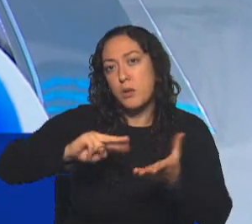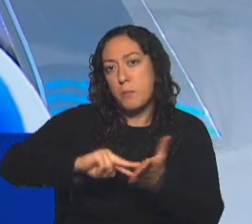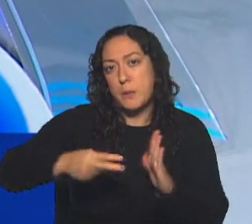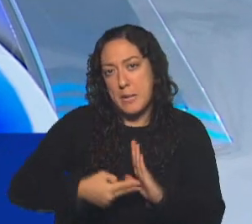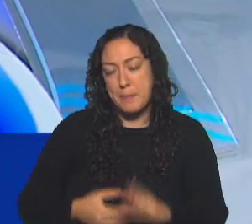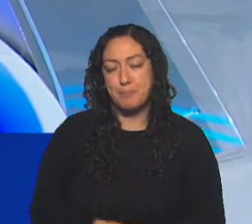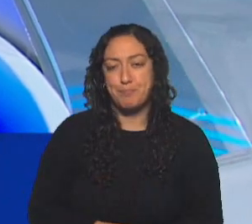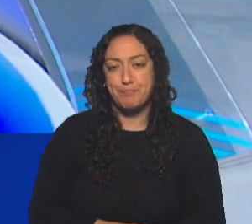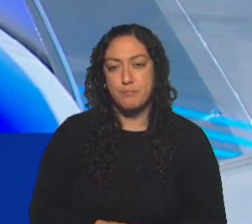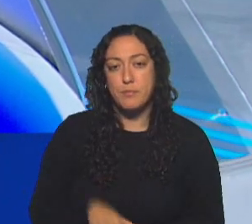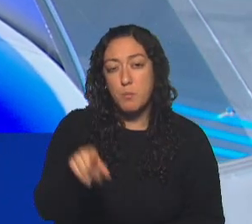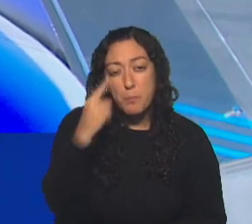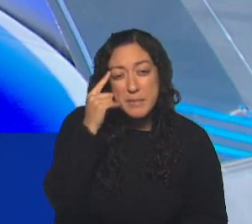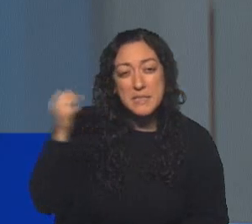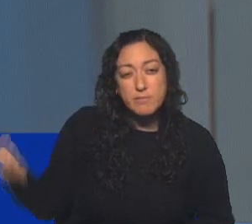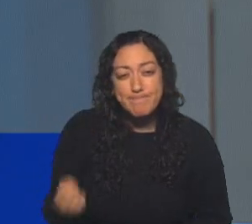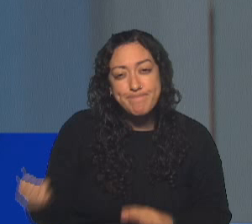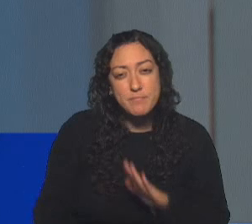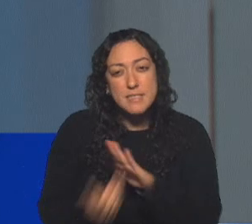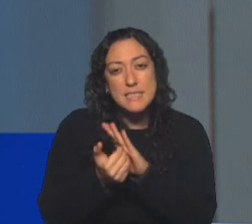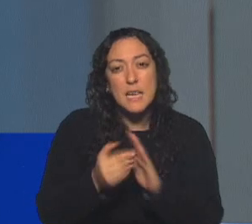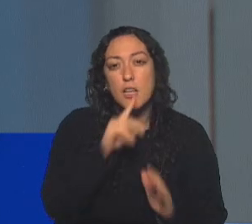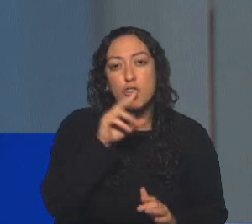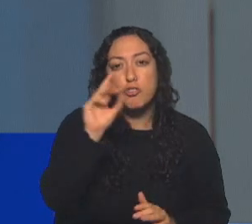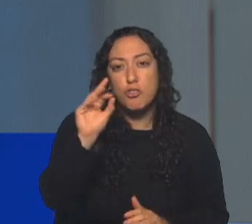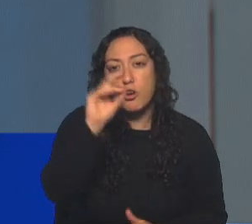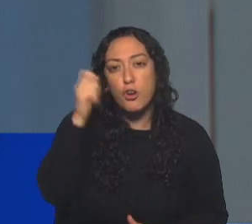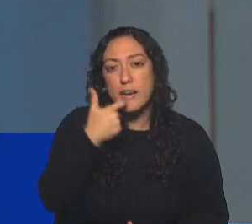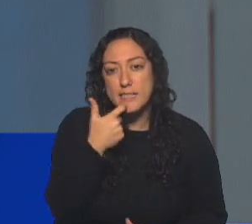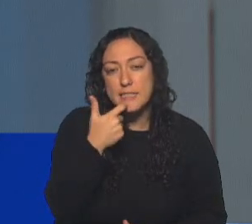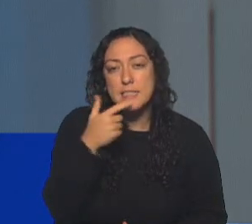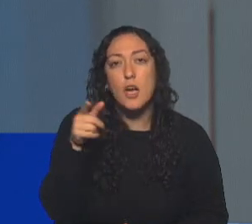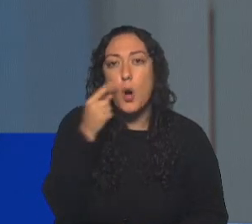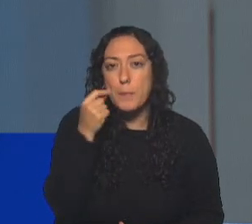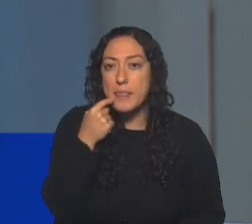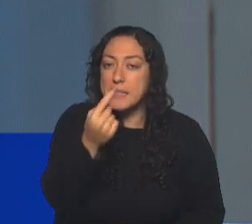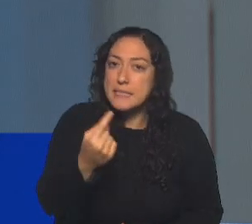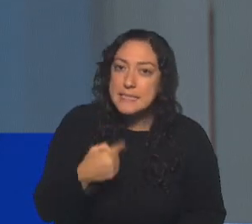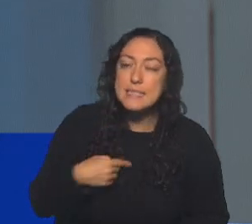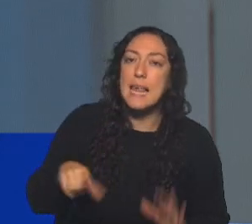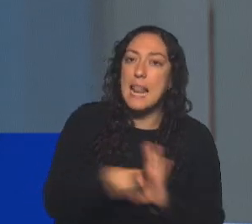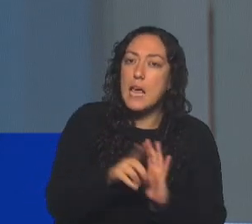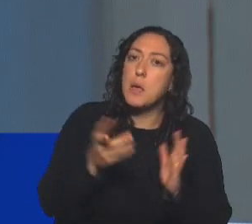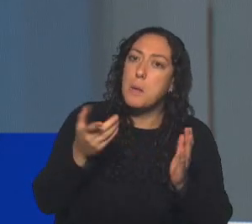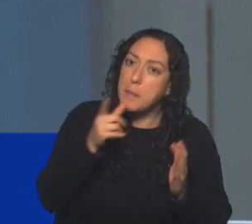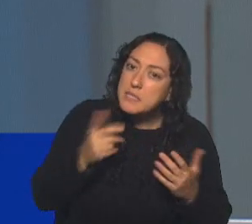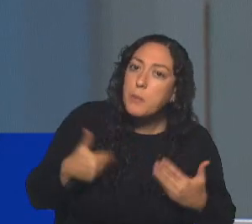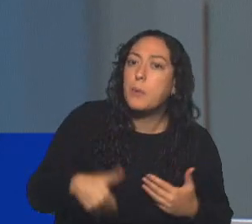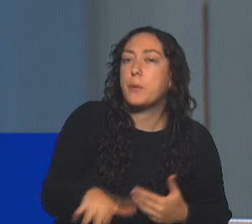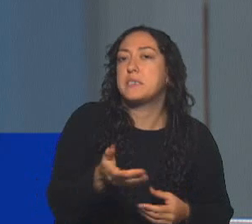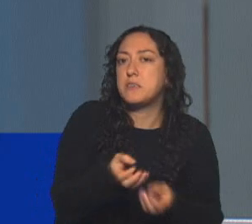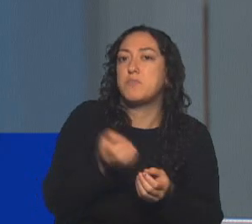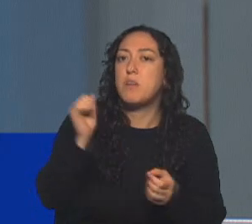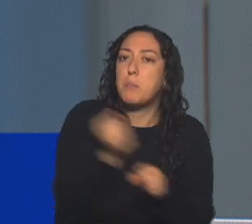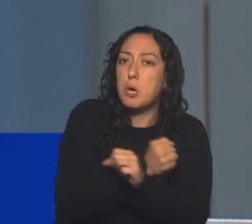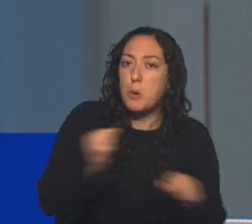es sumamente importante que haya sido Nacho Torres quien dio esa declaración de que es muy probable que la ley salga? Teniendo en cuenta que